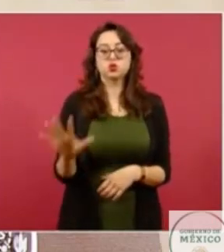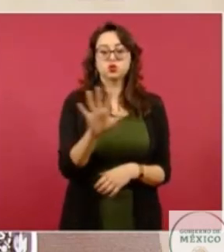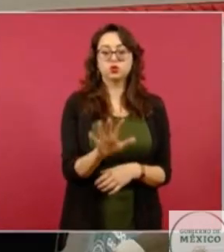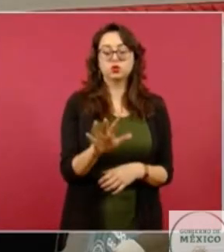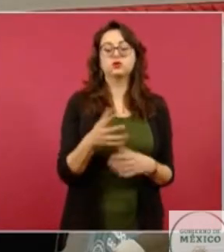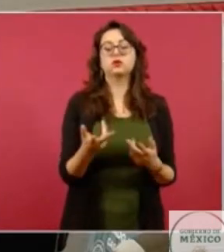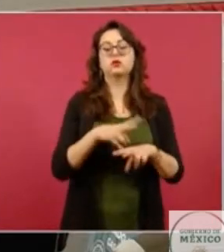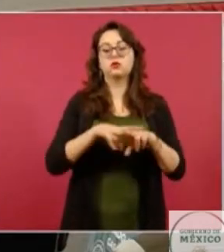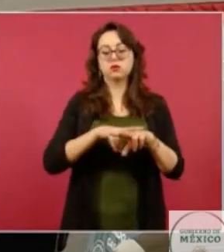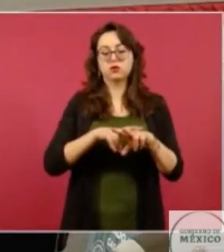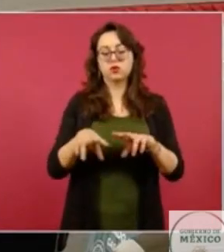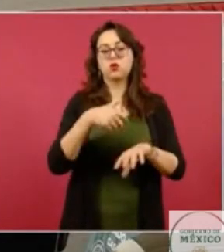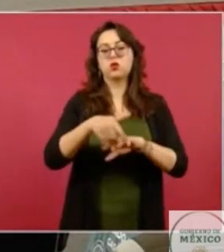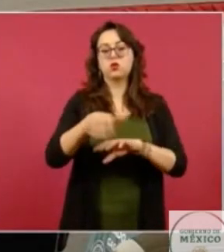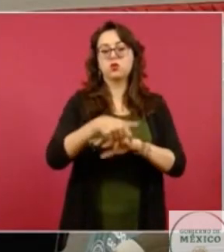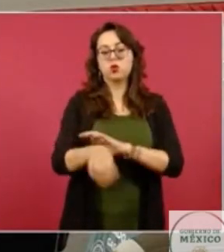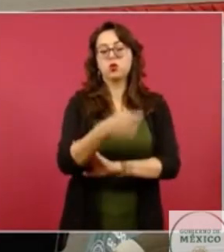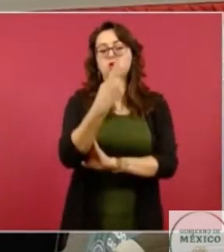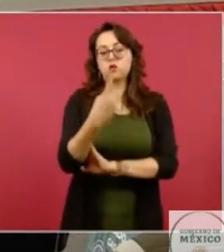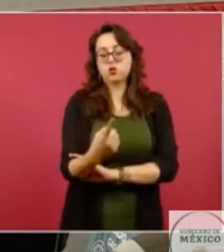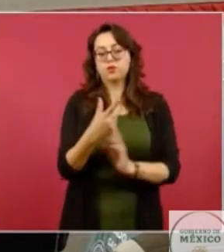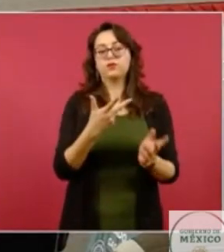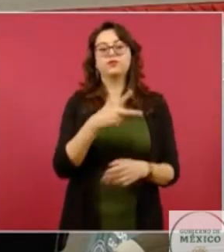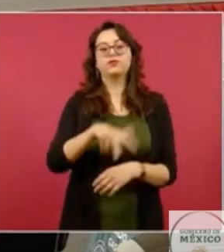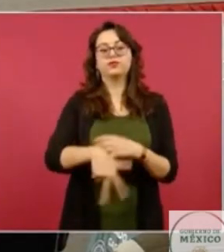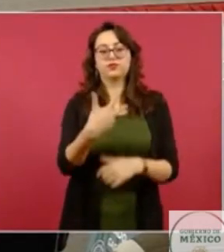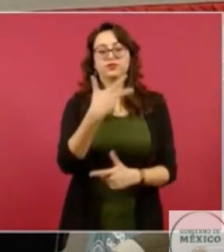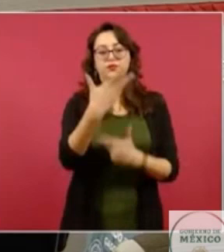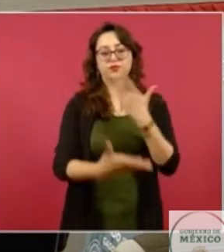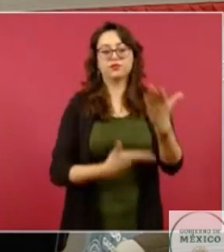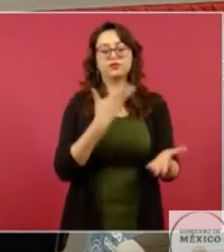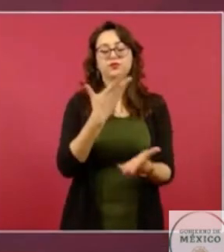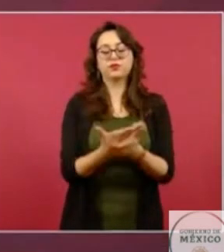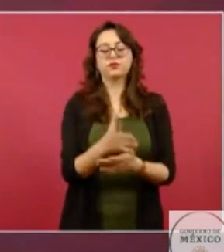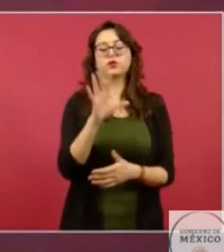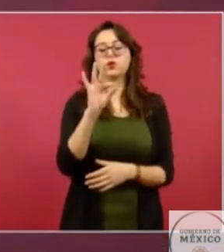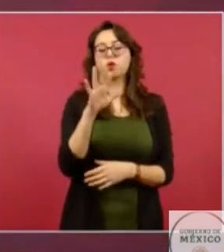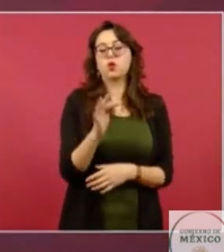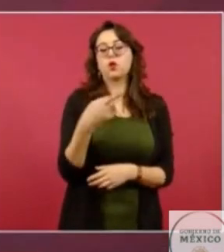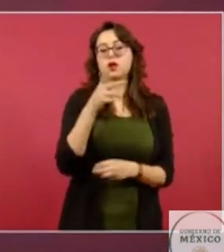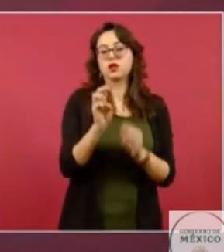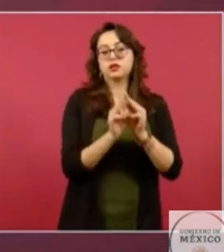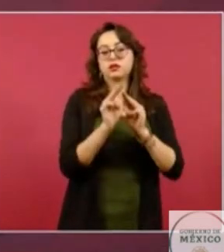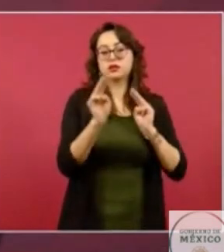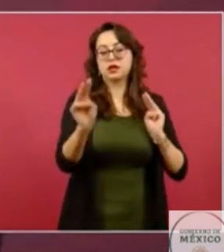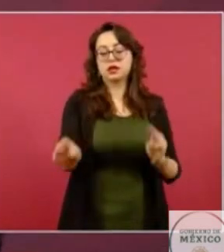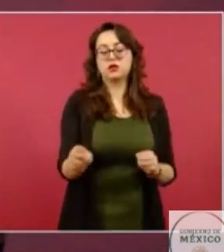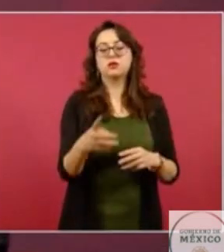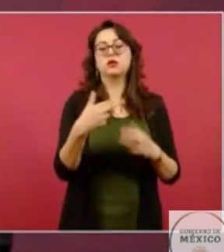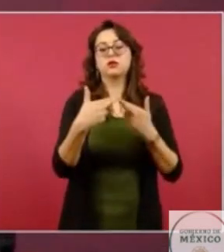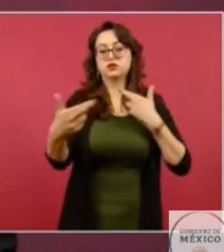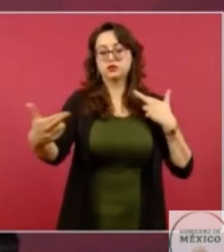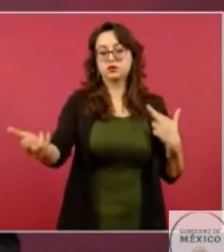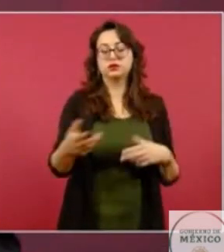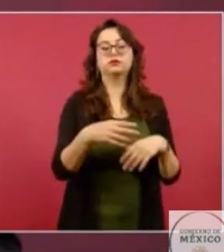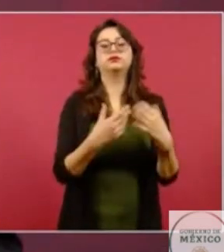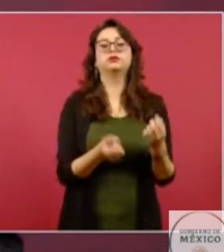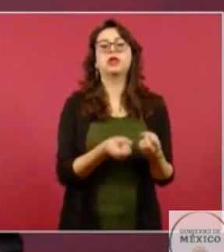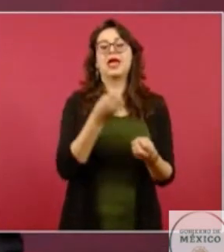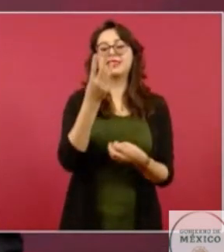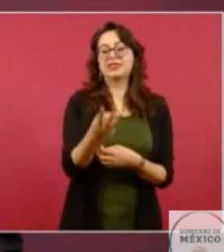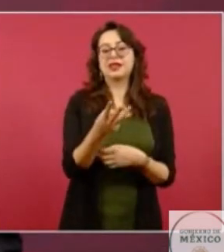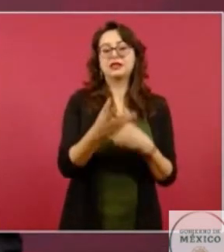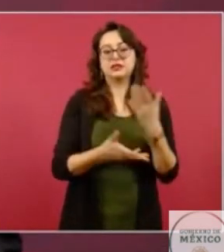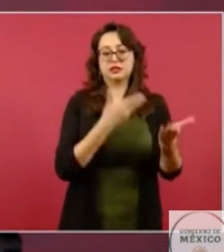brindará suministro a 13 servicios con 40 kilómetros de línea de media tensión. 3 servicios